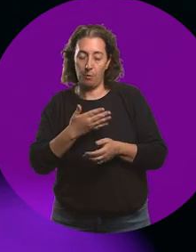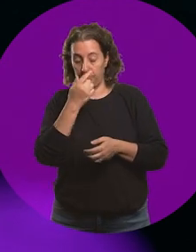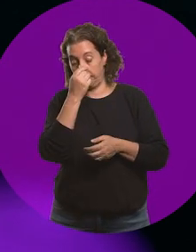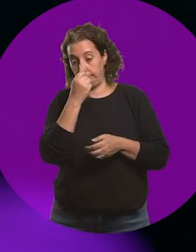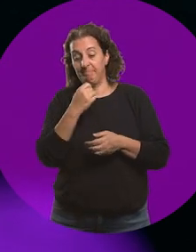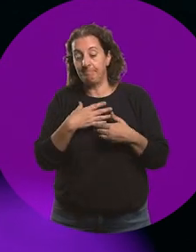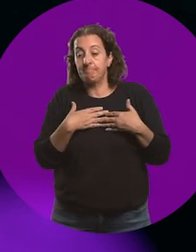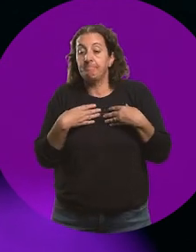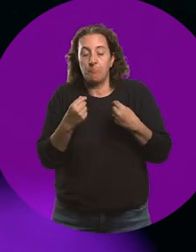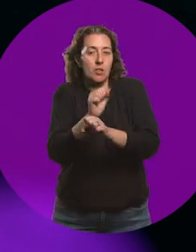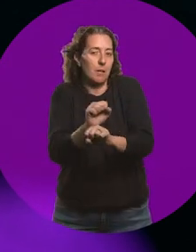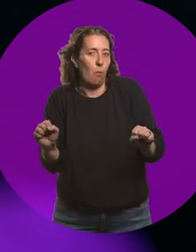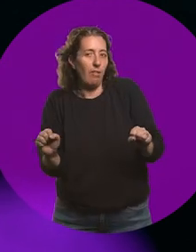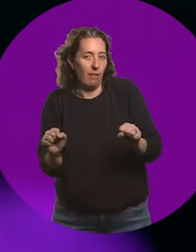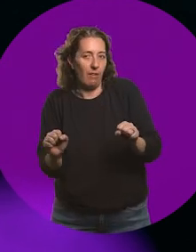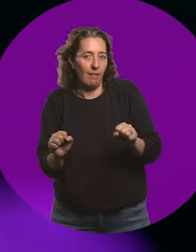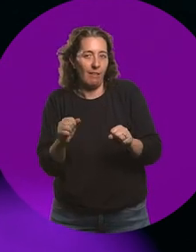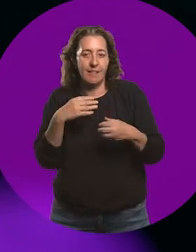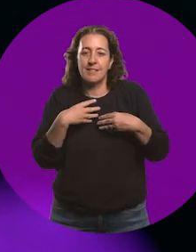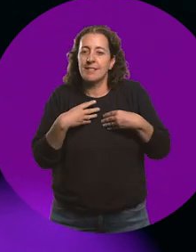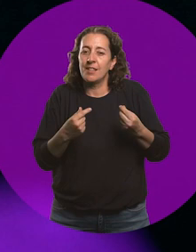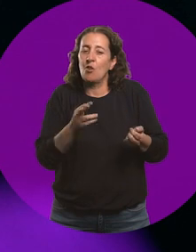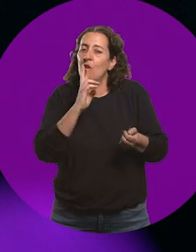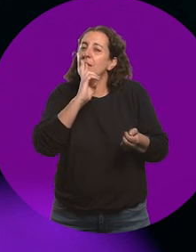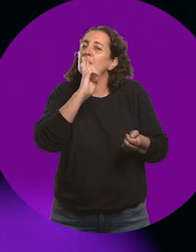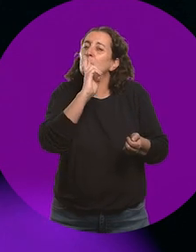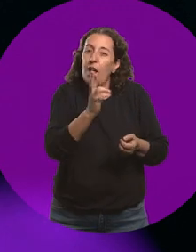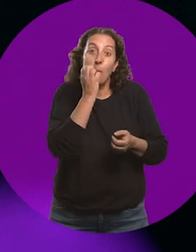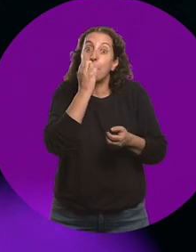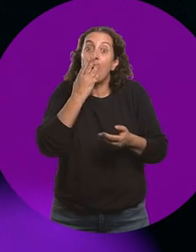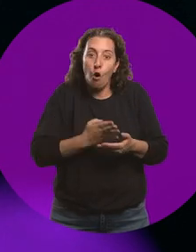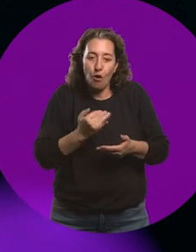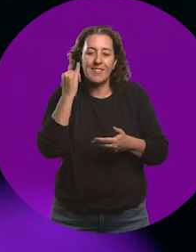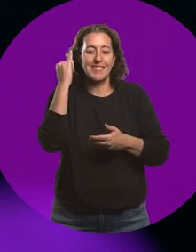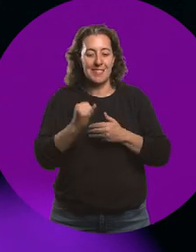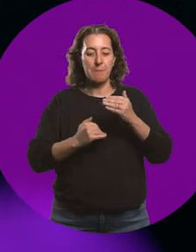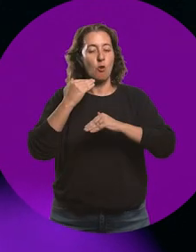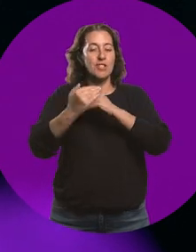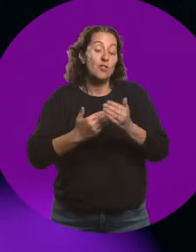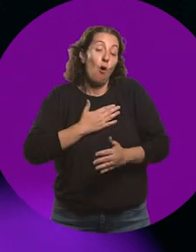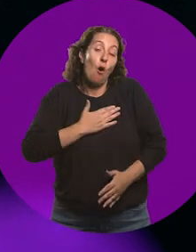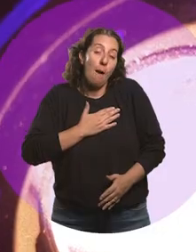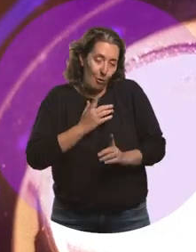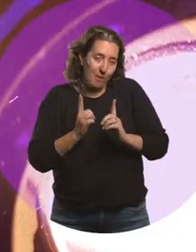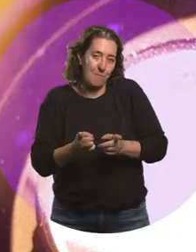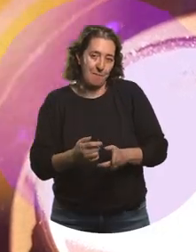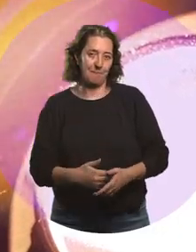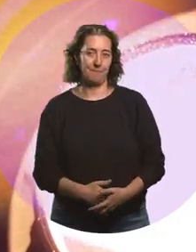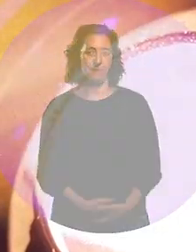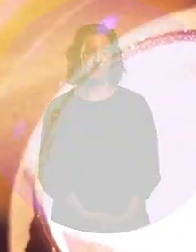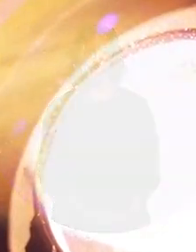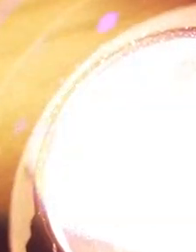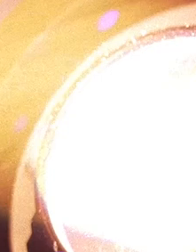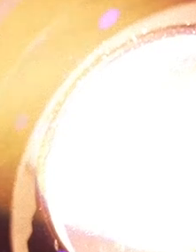Siento que el resultado es mucho mejor cuando todo ese proceso es amoroso. Siento